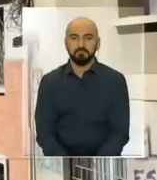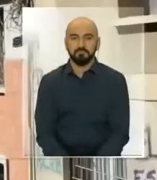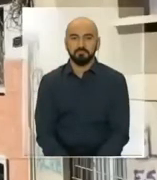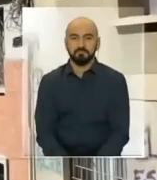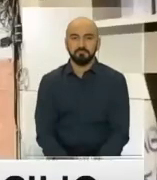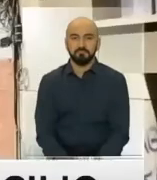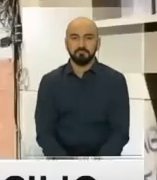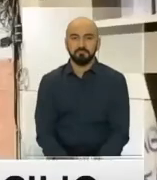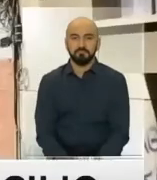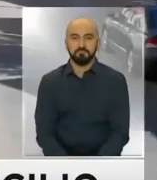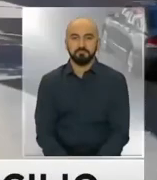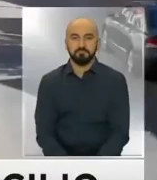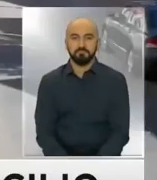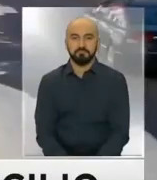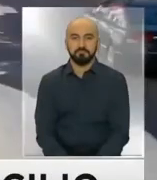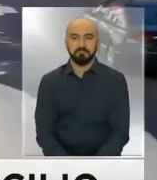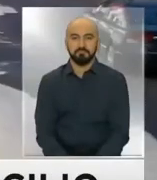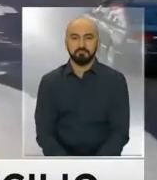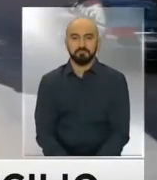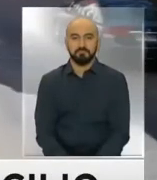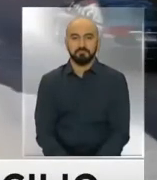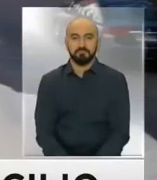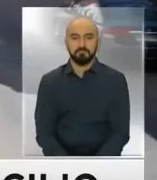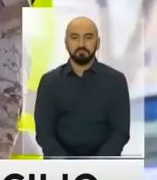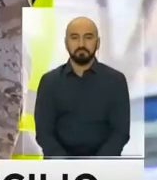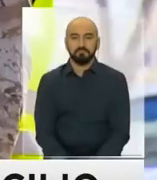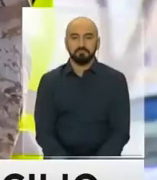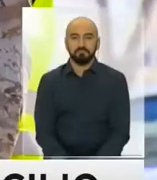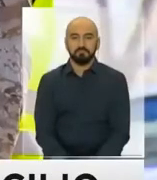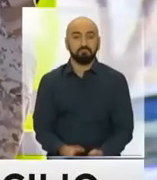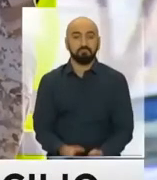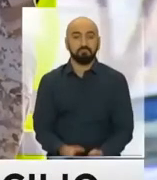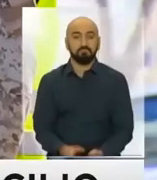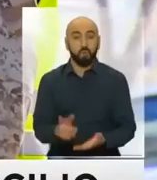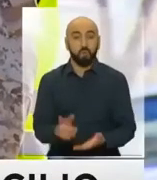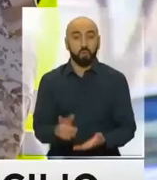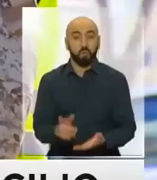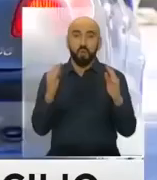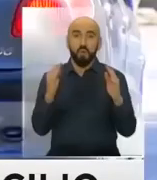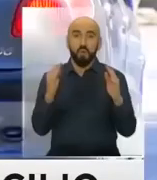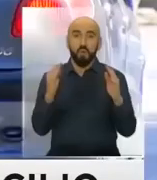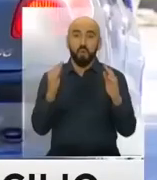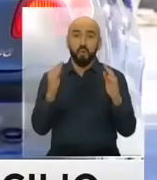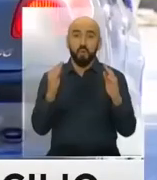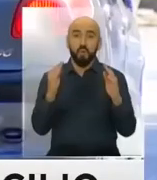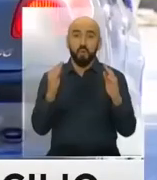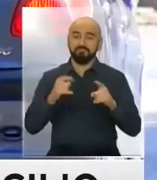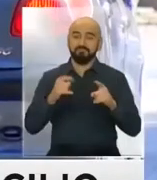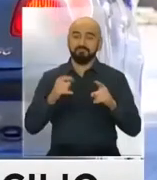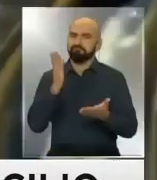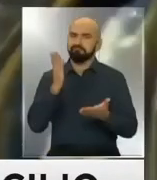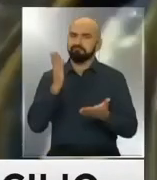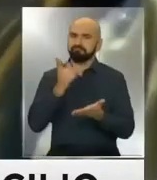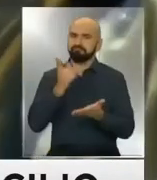Las comunas en cuarentena hoy viven bajo permanente vigilancia policial. Gran parte del comercio está